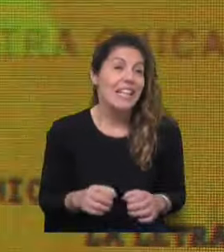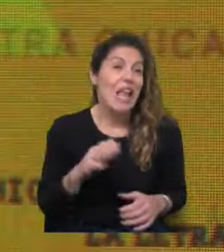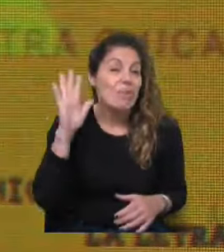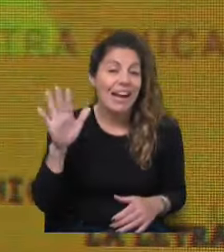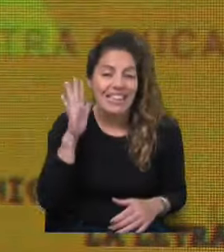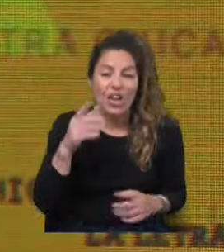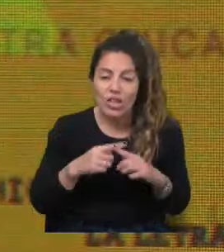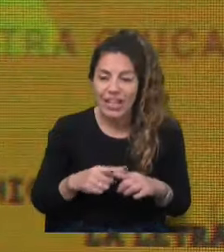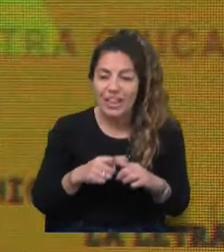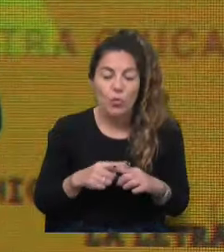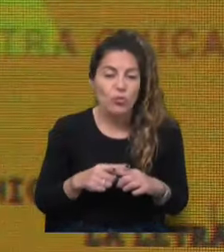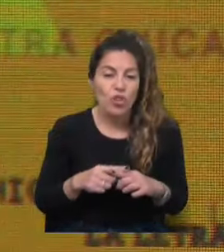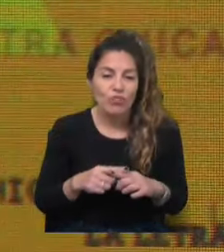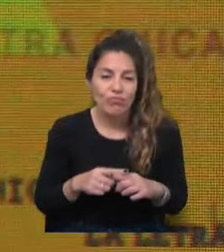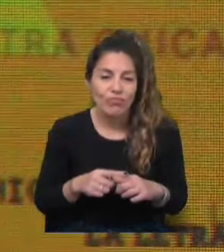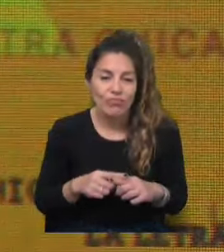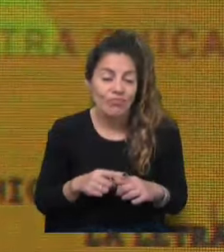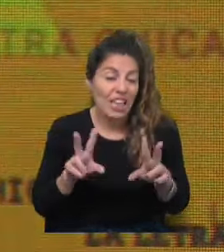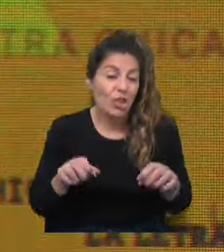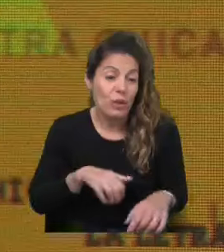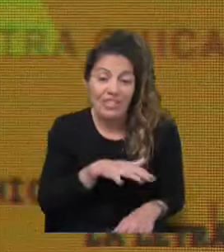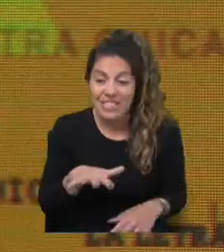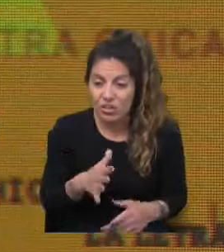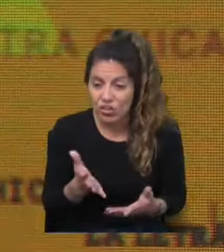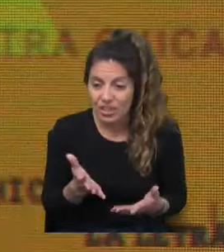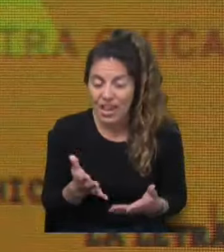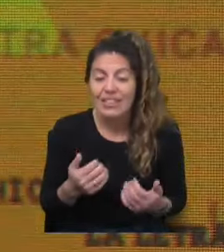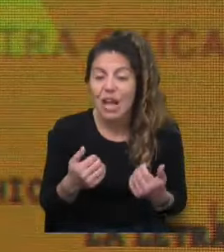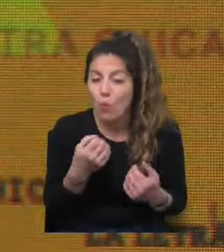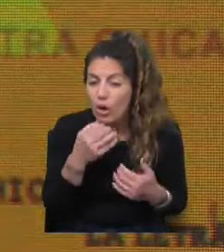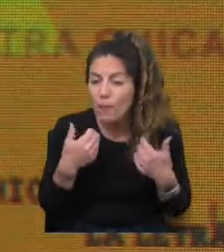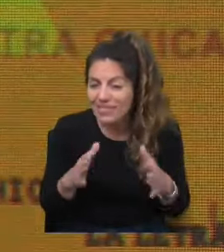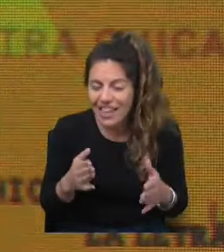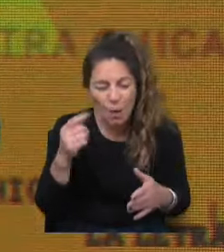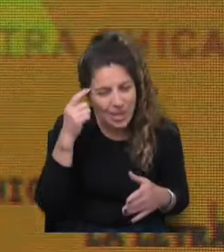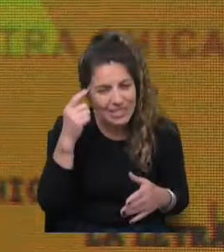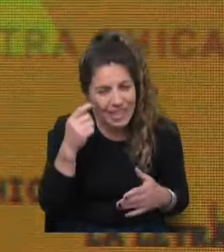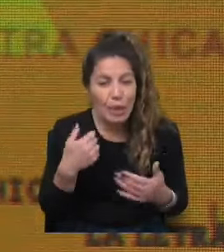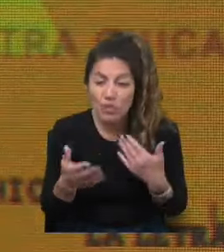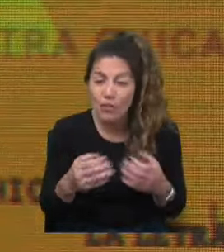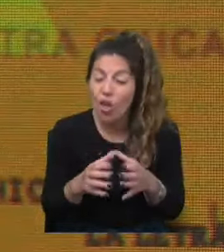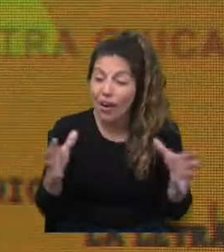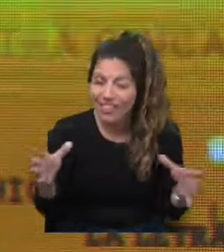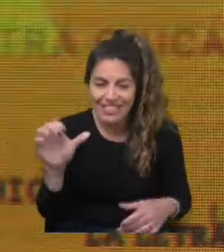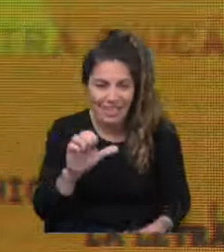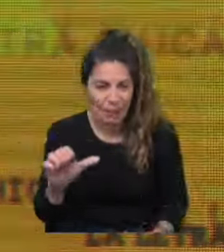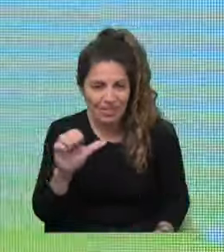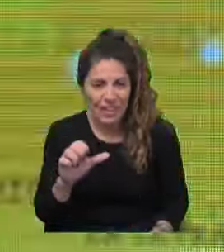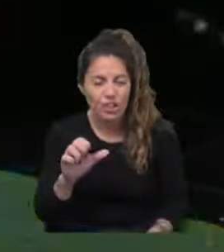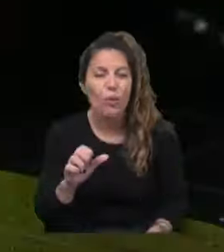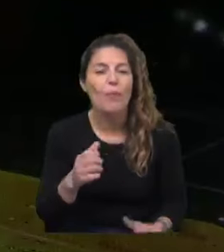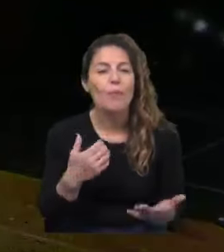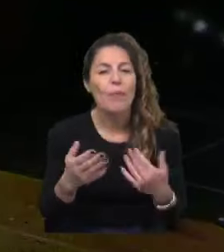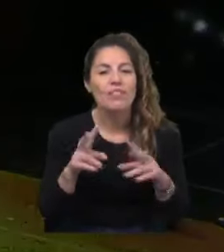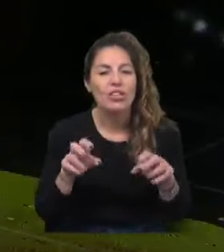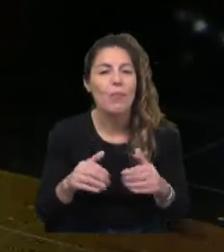y en la discusión de estos temas en la agenda. Me parece que está bueno empezar a razonar que estamos hablando de grandes empresarios. Claro. Bien, nos vamos a meter con